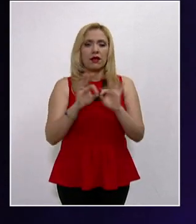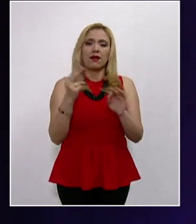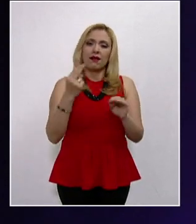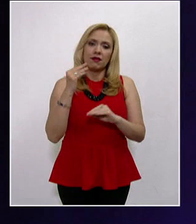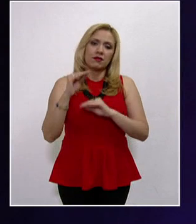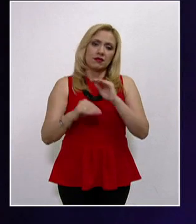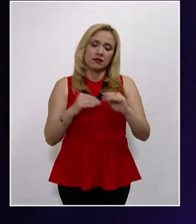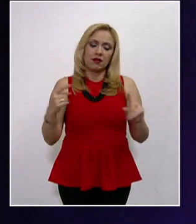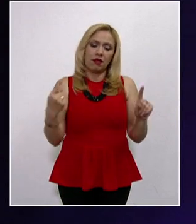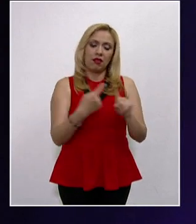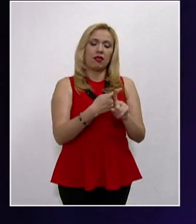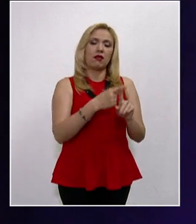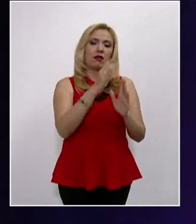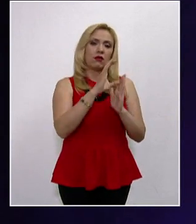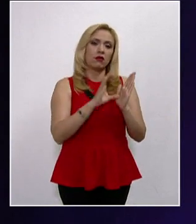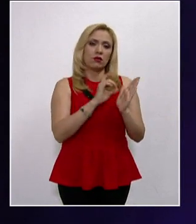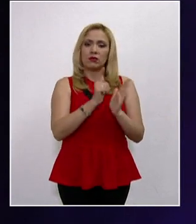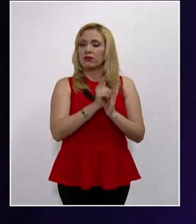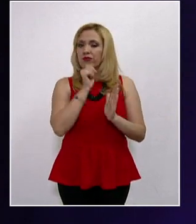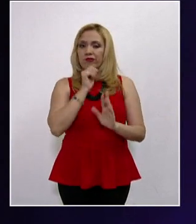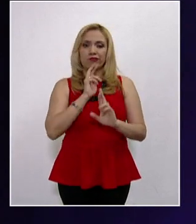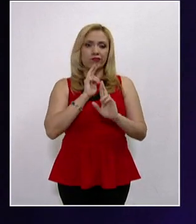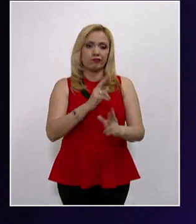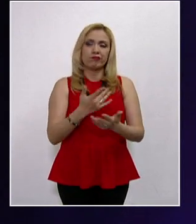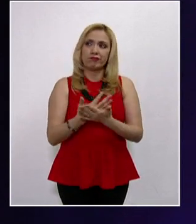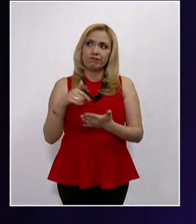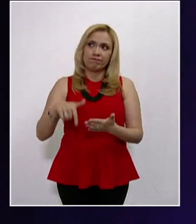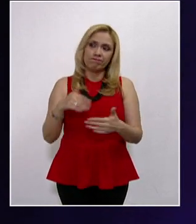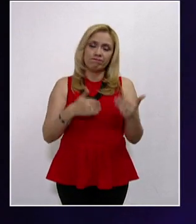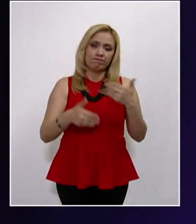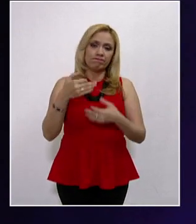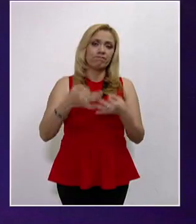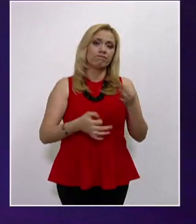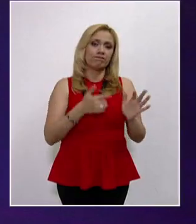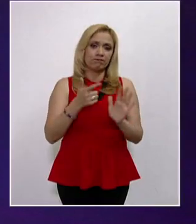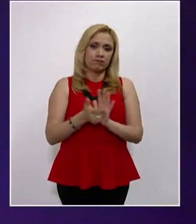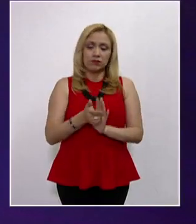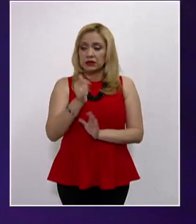acciones de inconstitucionalidad que están pendientes de resolverse por la Suprema Corte. Así